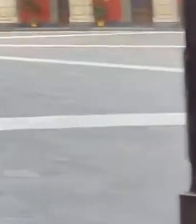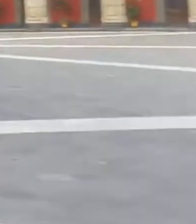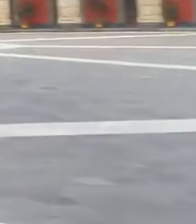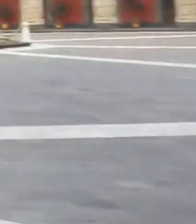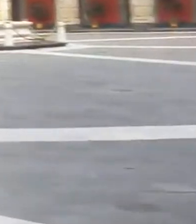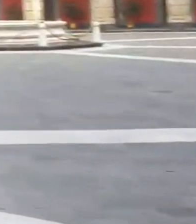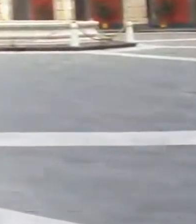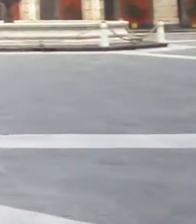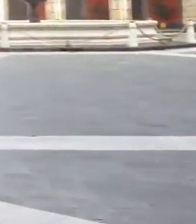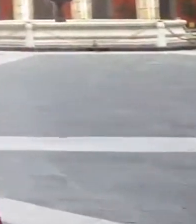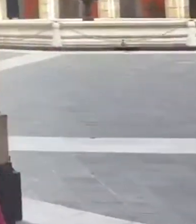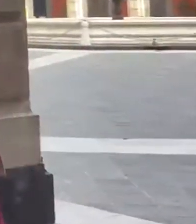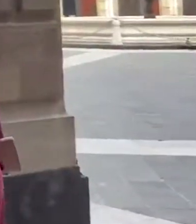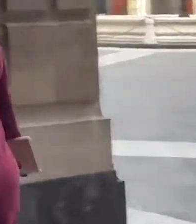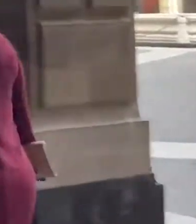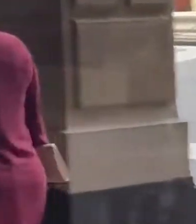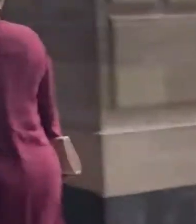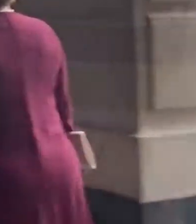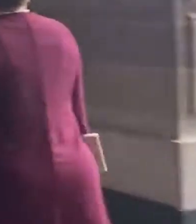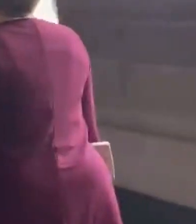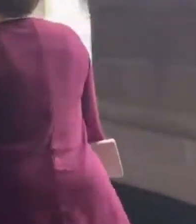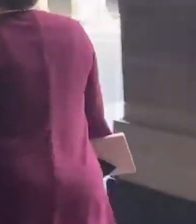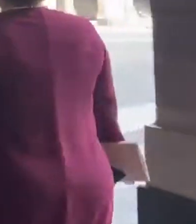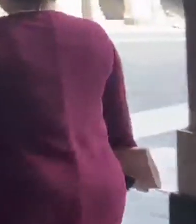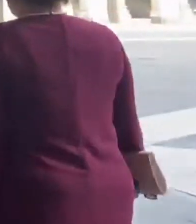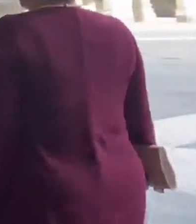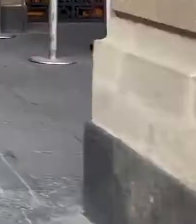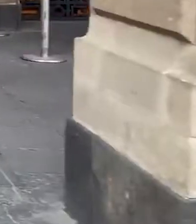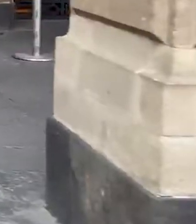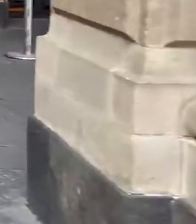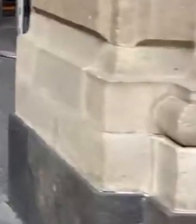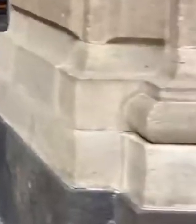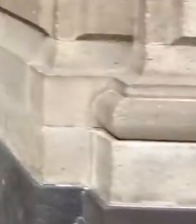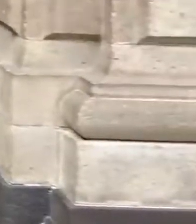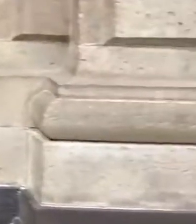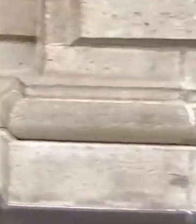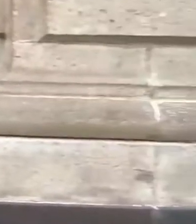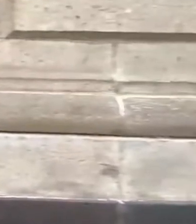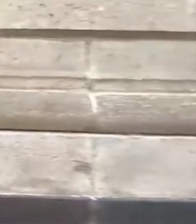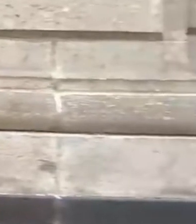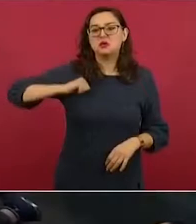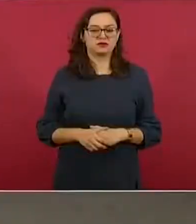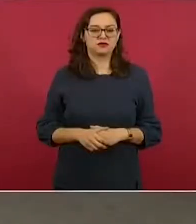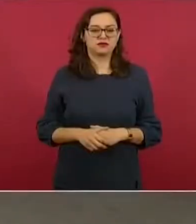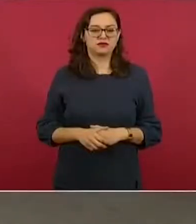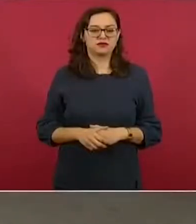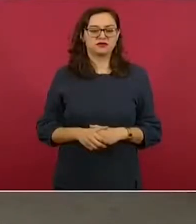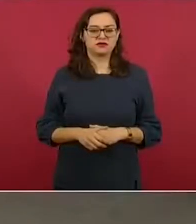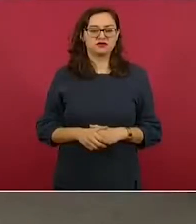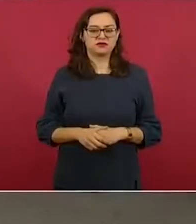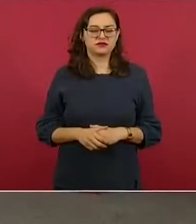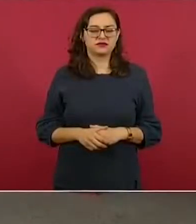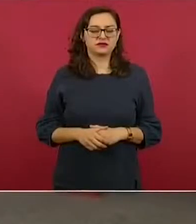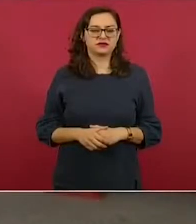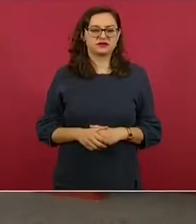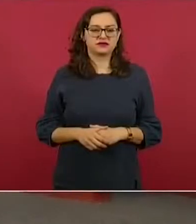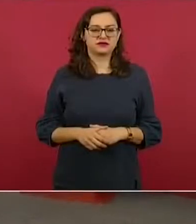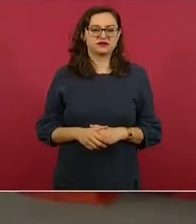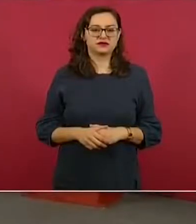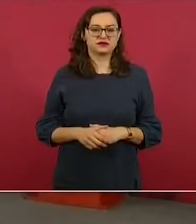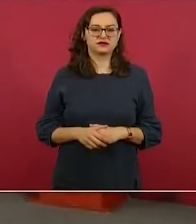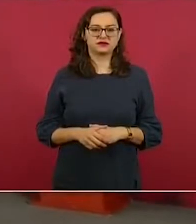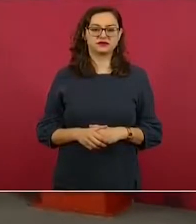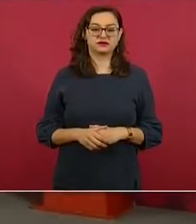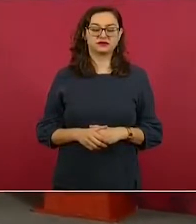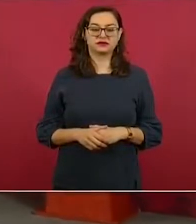políticos demócratas como los republicanos apoyan el bloqueo contra cuba el presidente de lópez obrador aseguró que en el